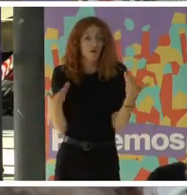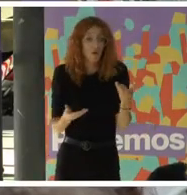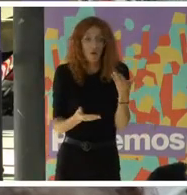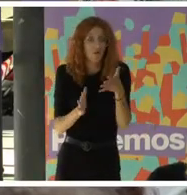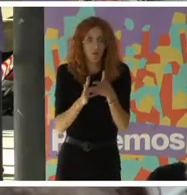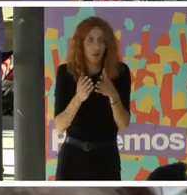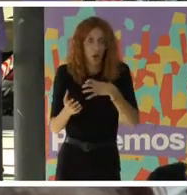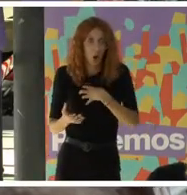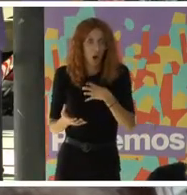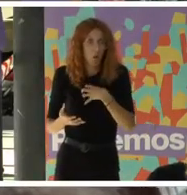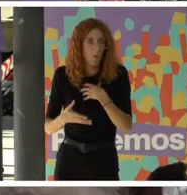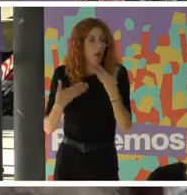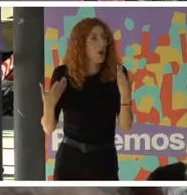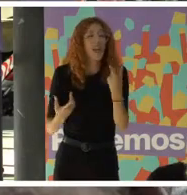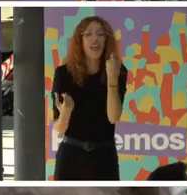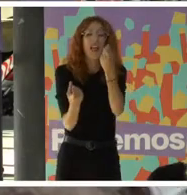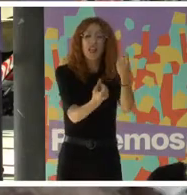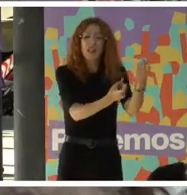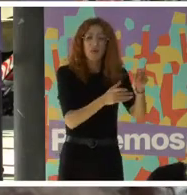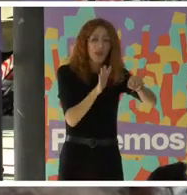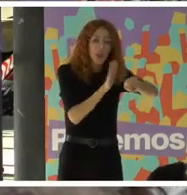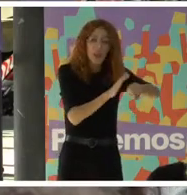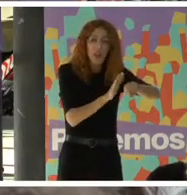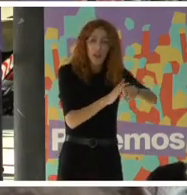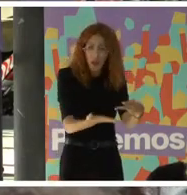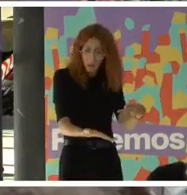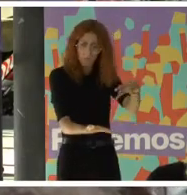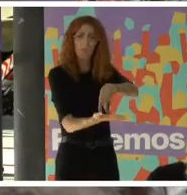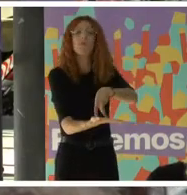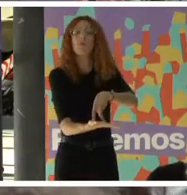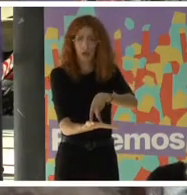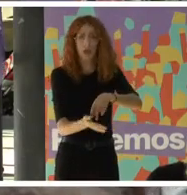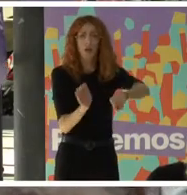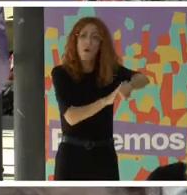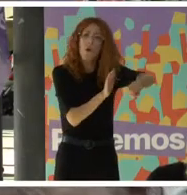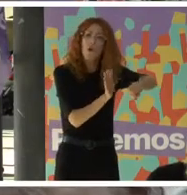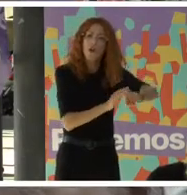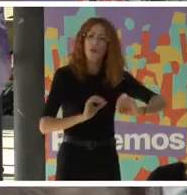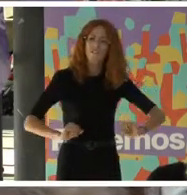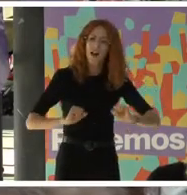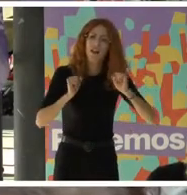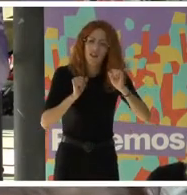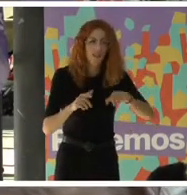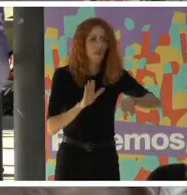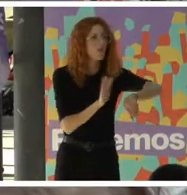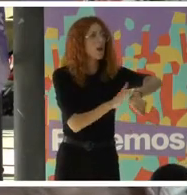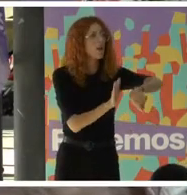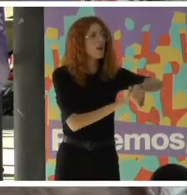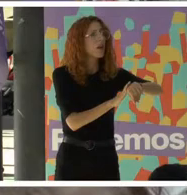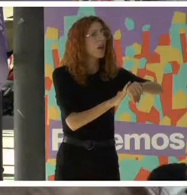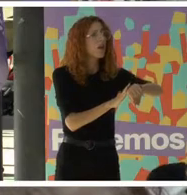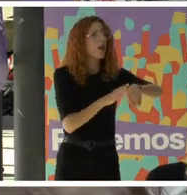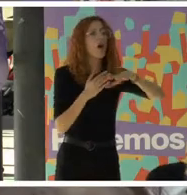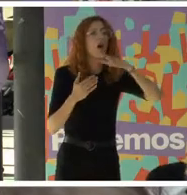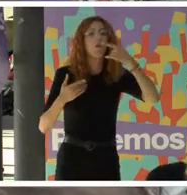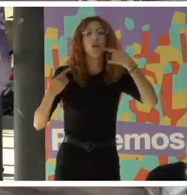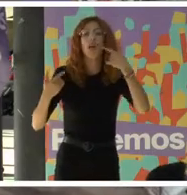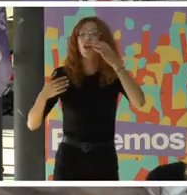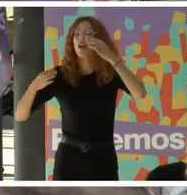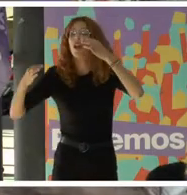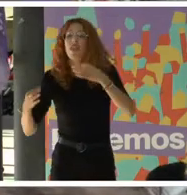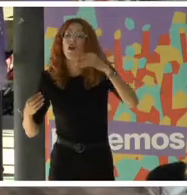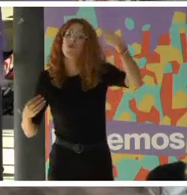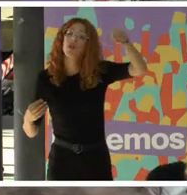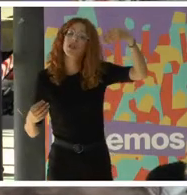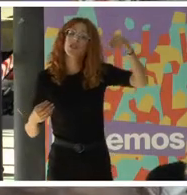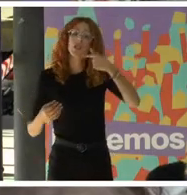ser, compañeros y compañeras. Necesitamos una izquierda en pie en España, una izquierda valiente, una izquierda, porque en realidad, ¿qué es lo que está diciendo